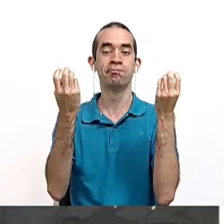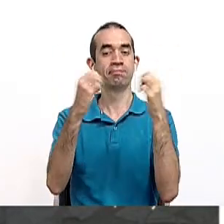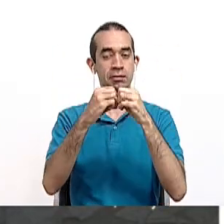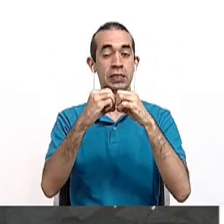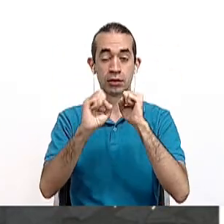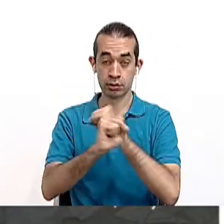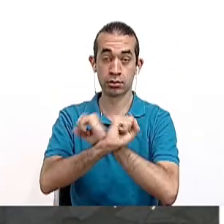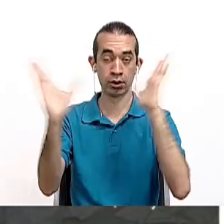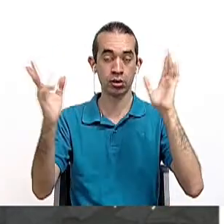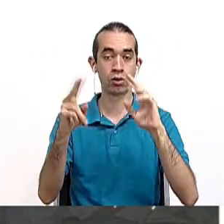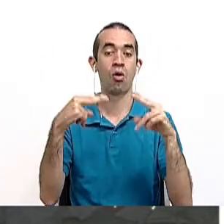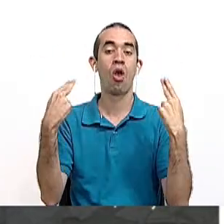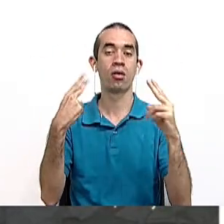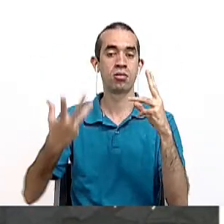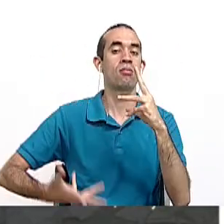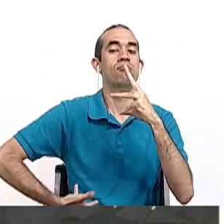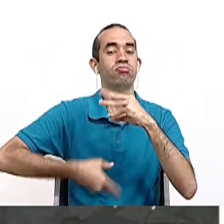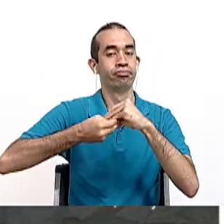que complementan.